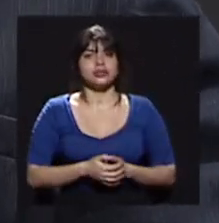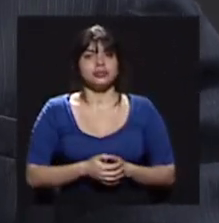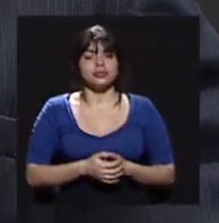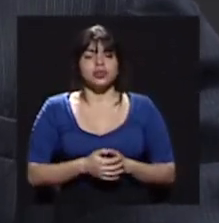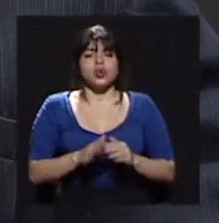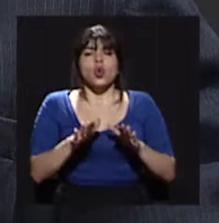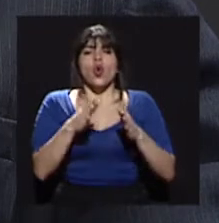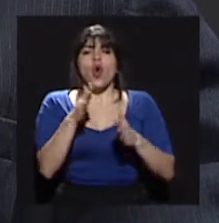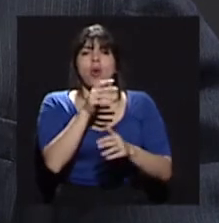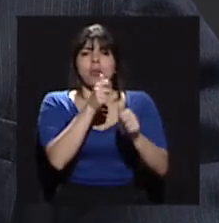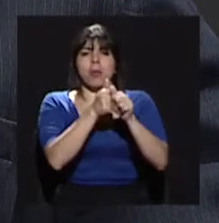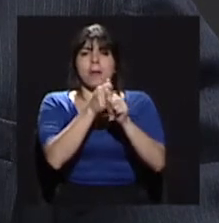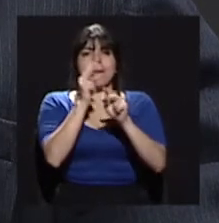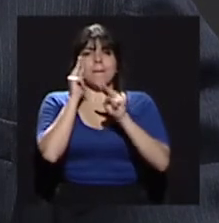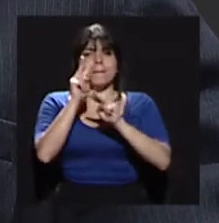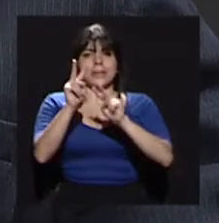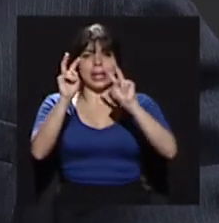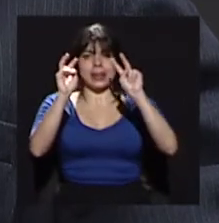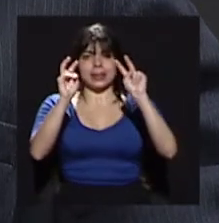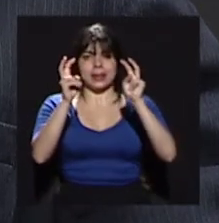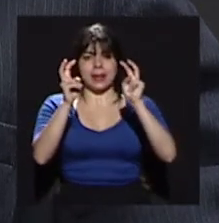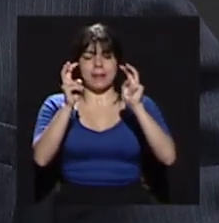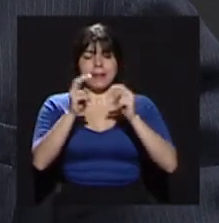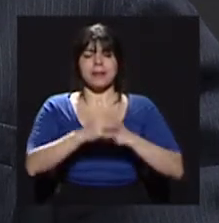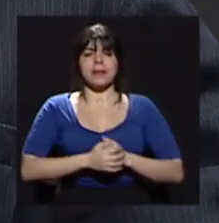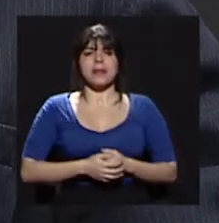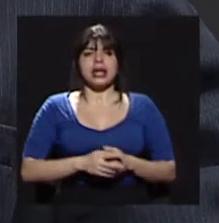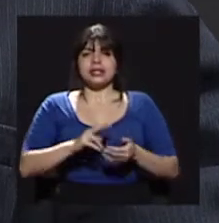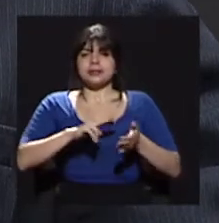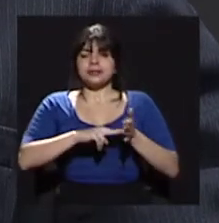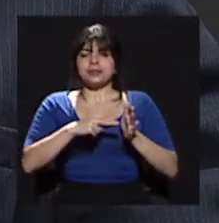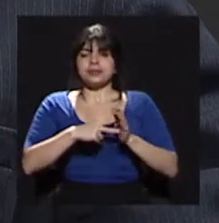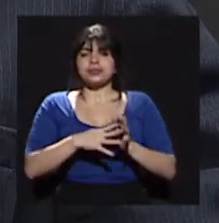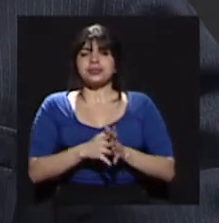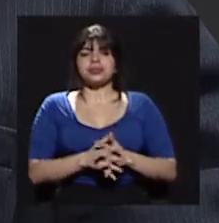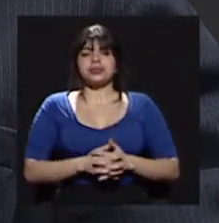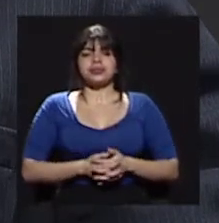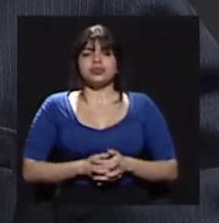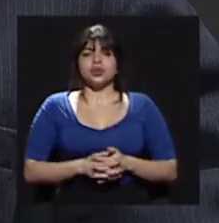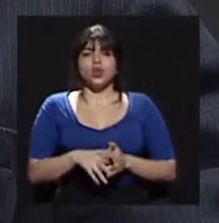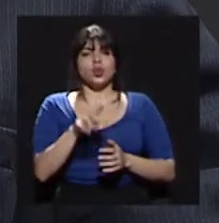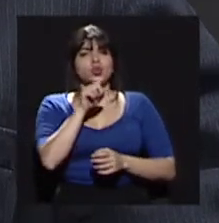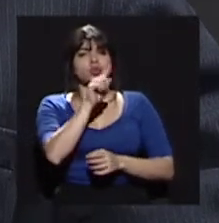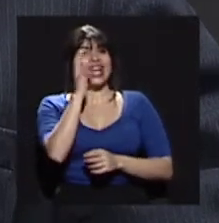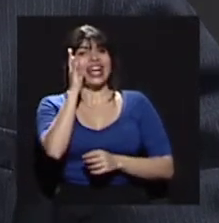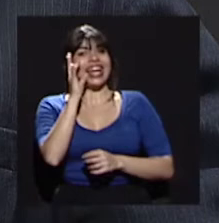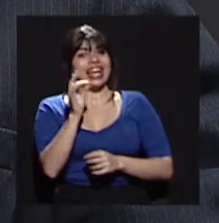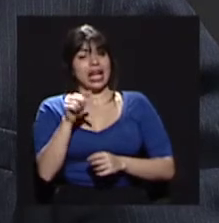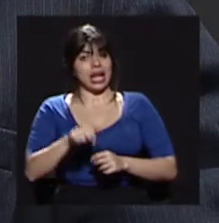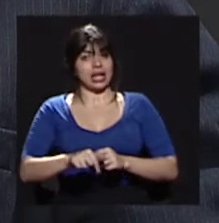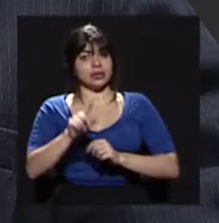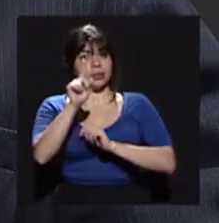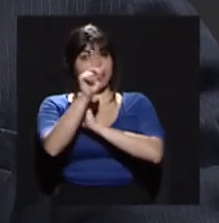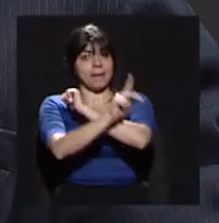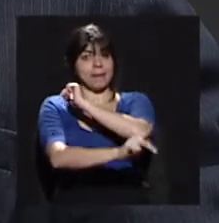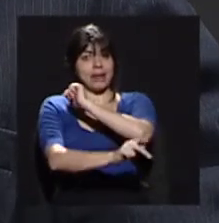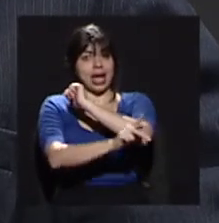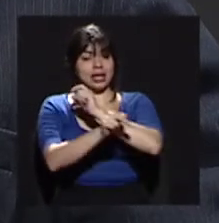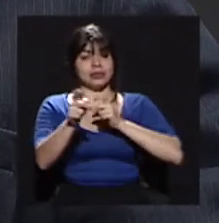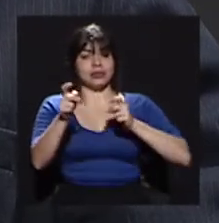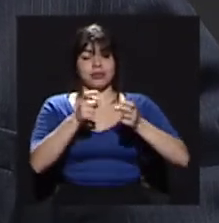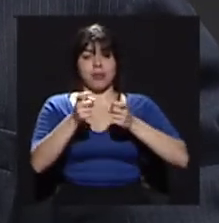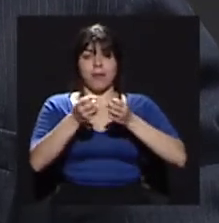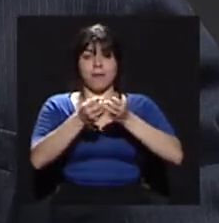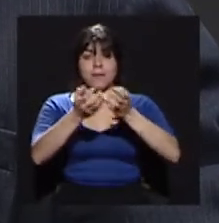como ve usted ese tema es decir usted cree que este es un país la administración